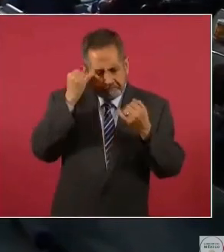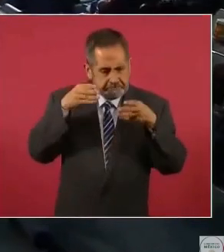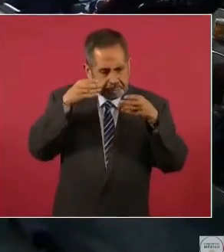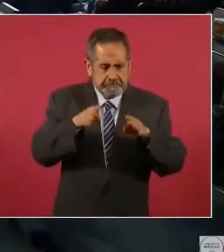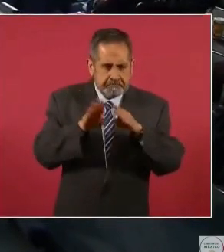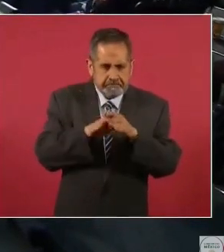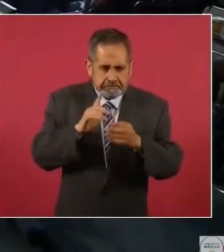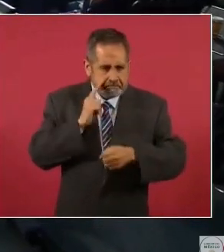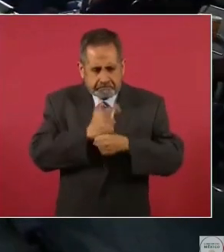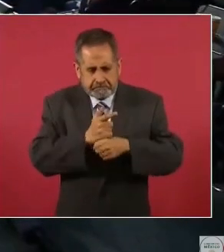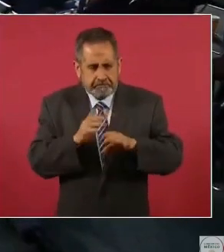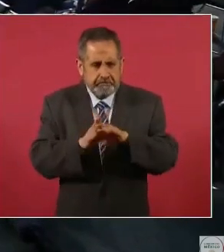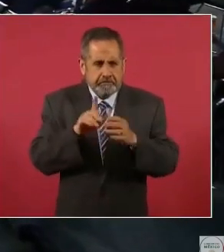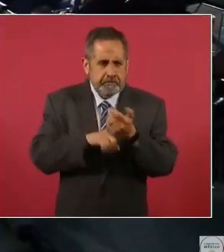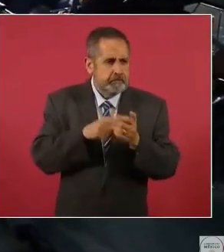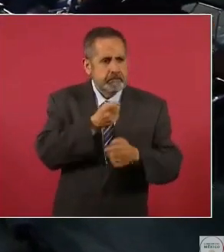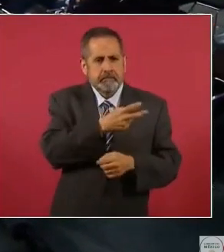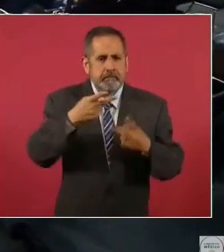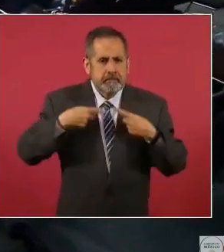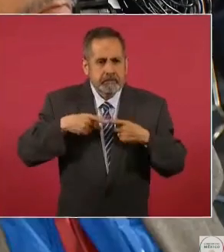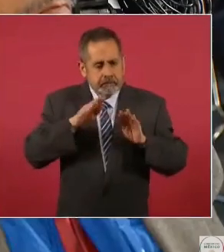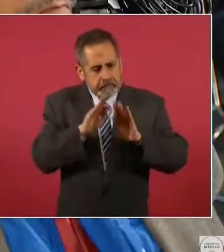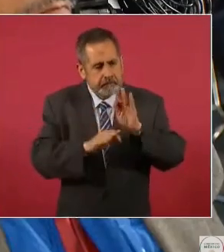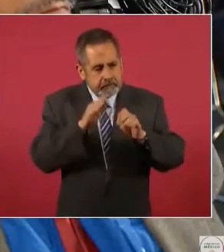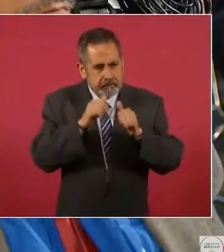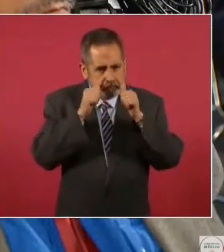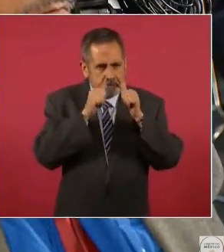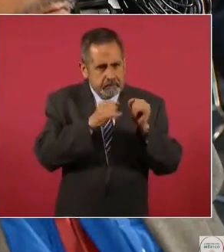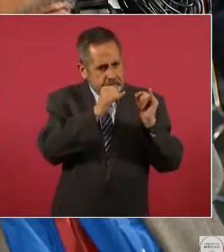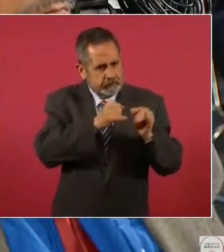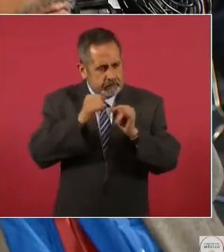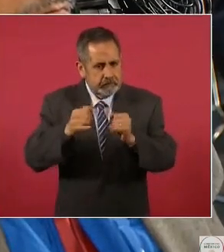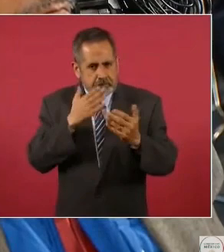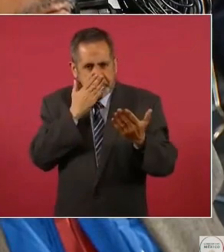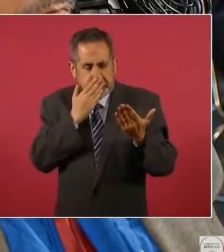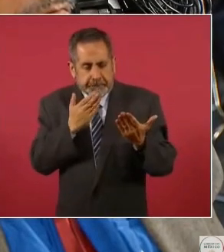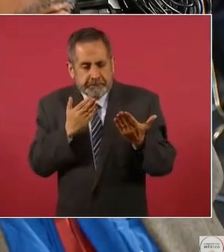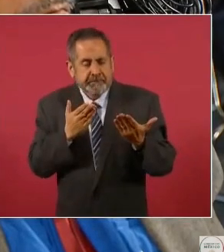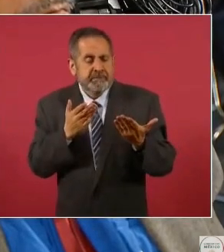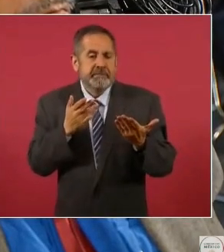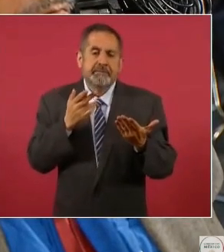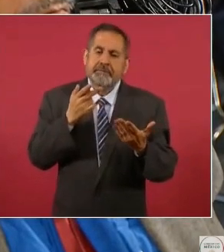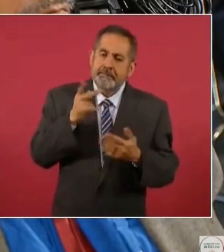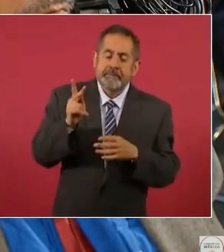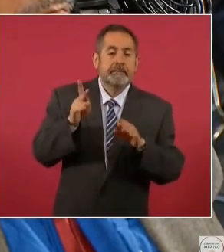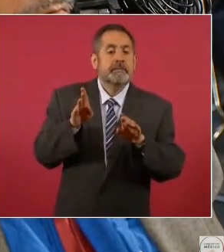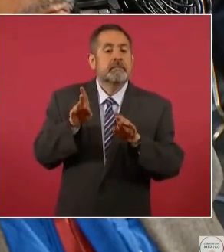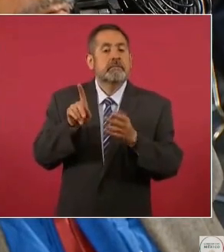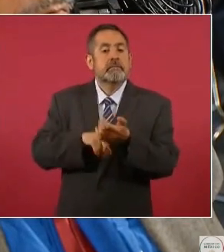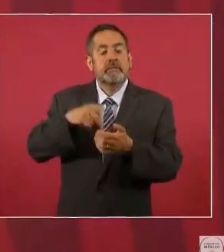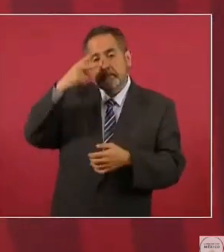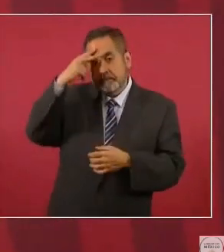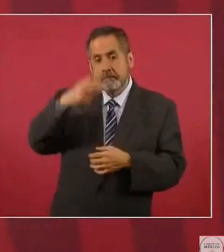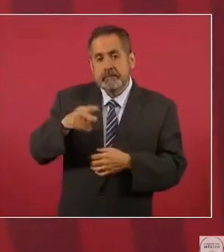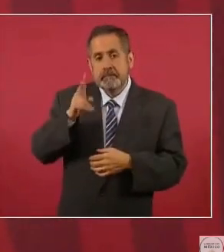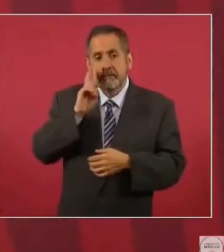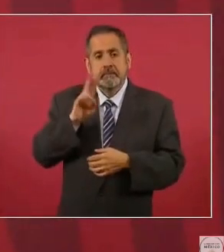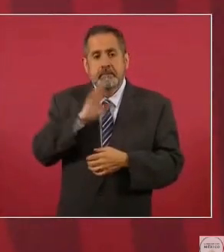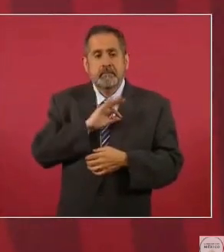a identificar a estas personas para tratarlas de manera individual. Y es posible que en México existan tal